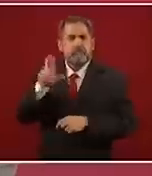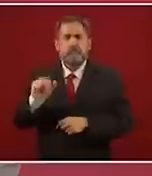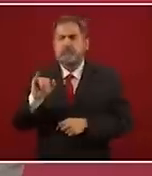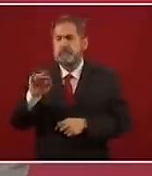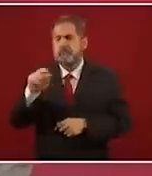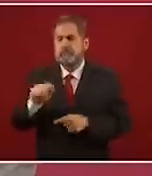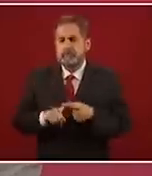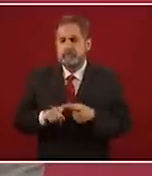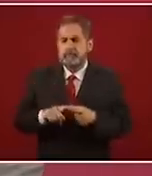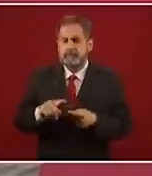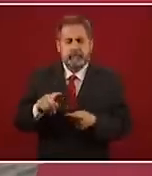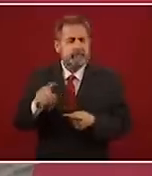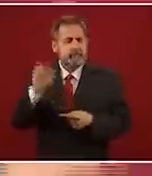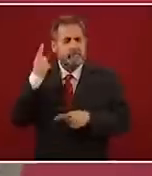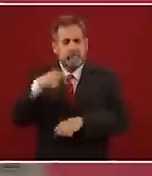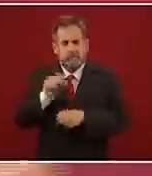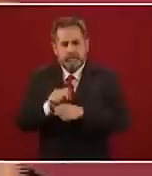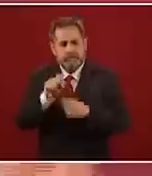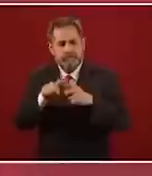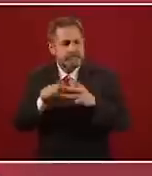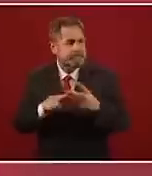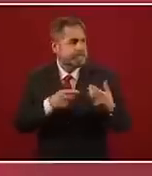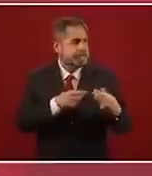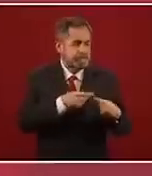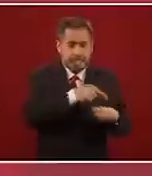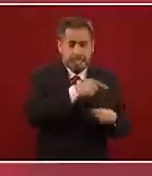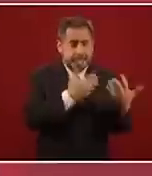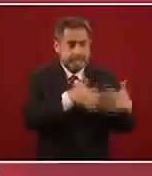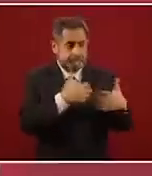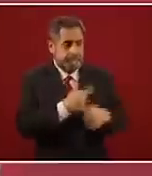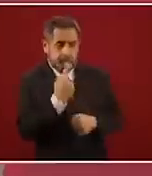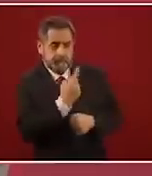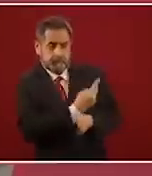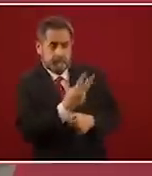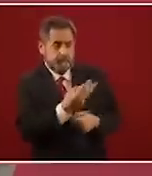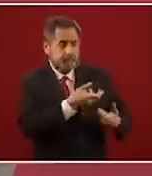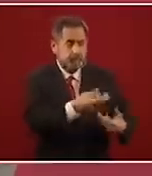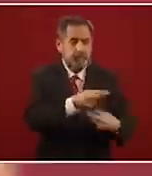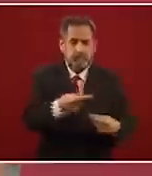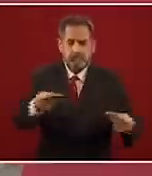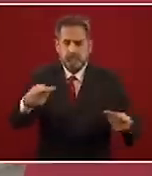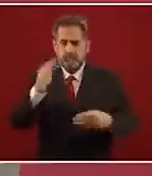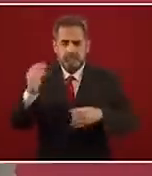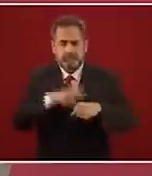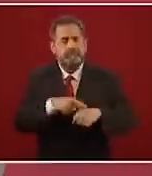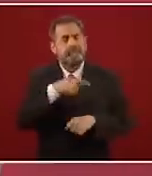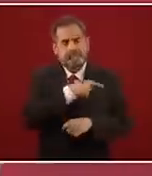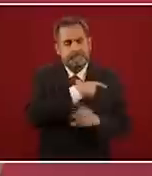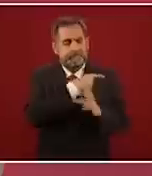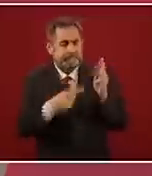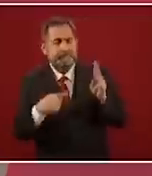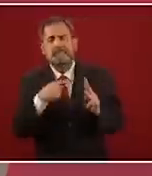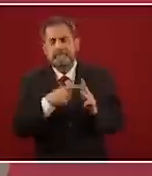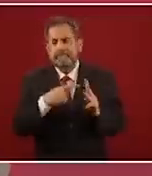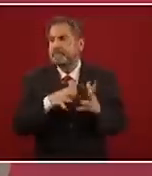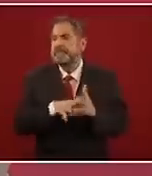Eréndira Sandoval la semana pasada, que proveen a los distintos institutos y hospitales federales. Insisto, la mitad de ellos tienen este